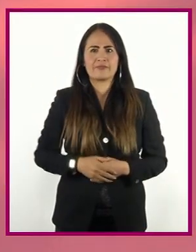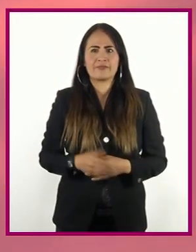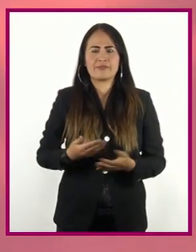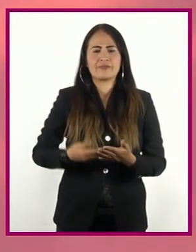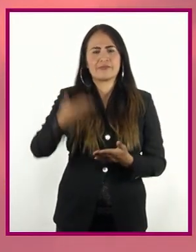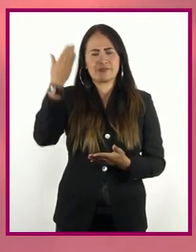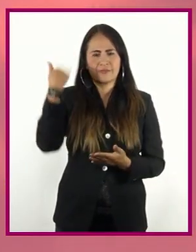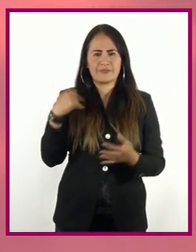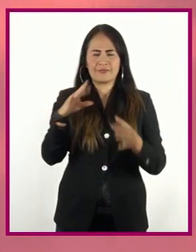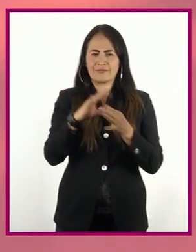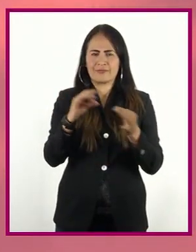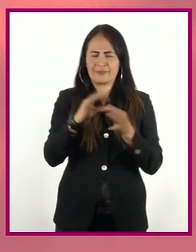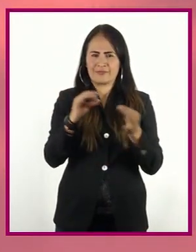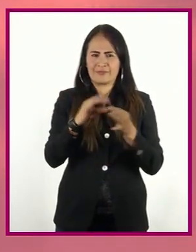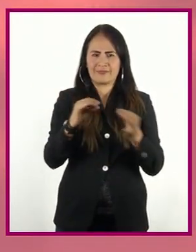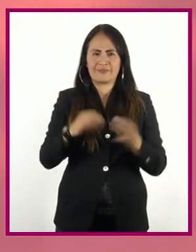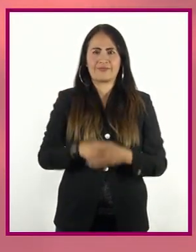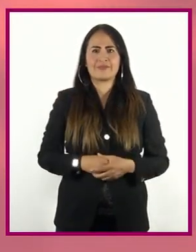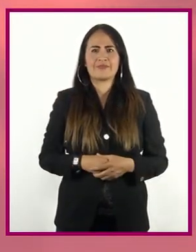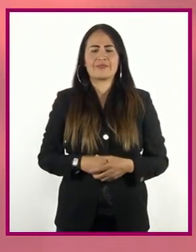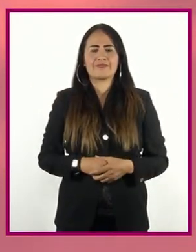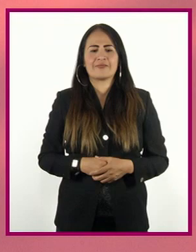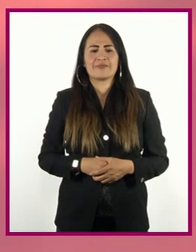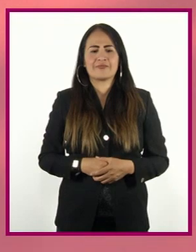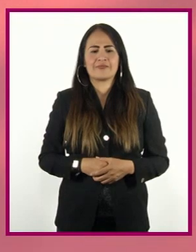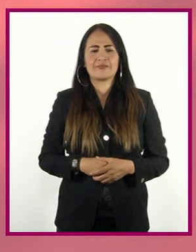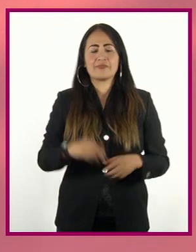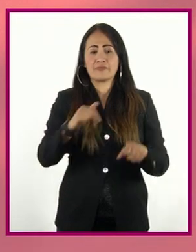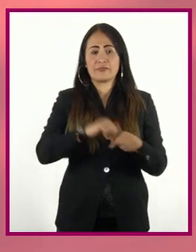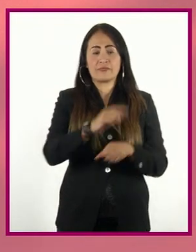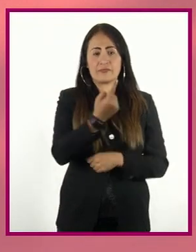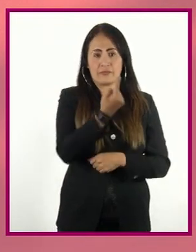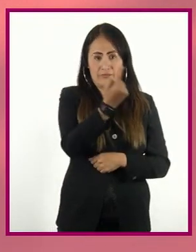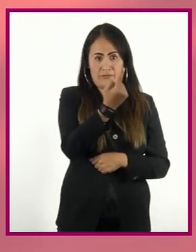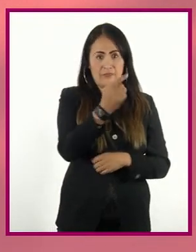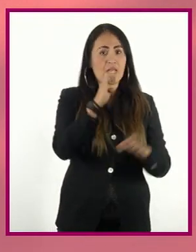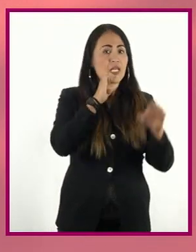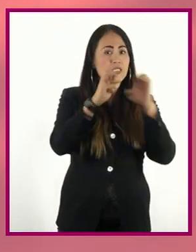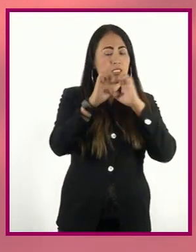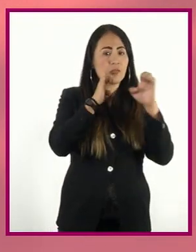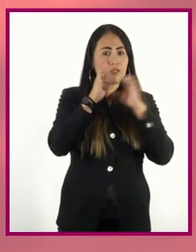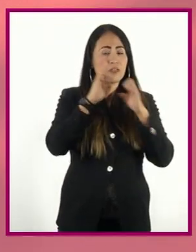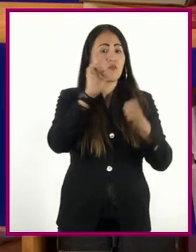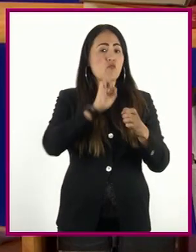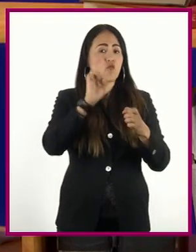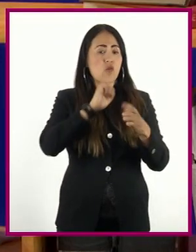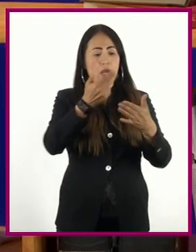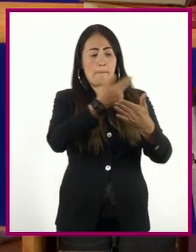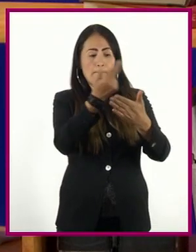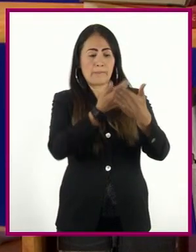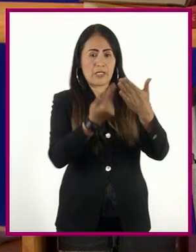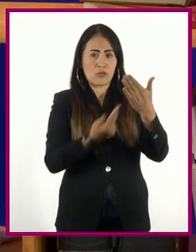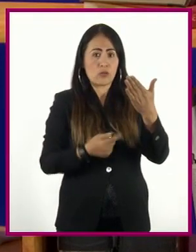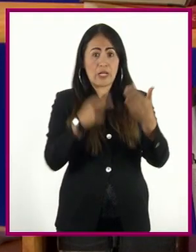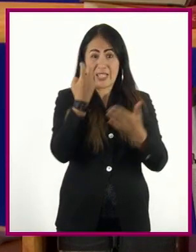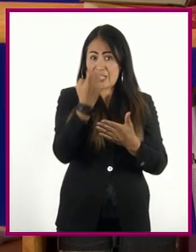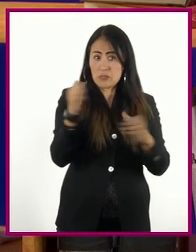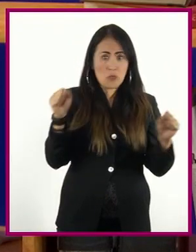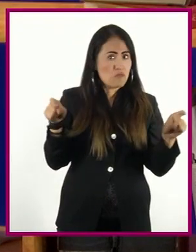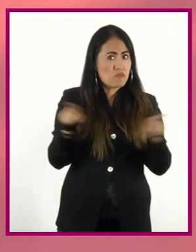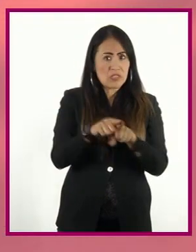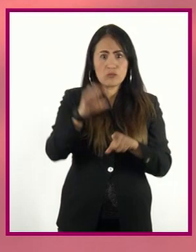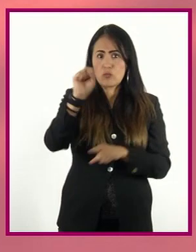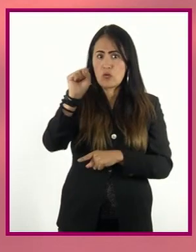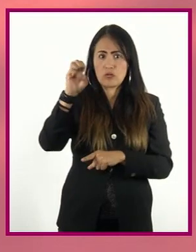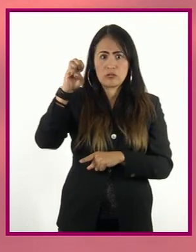al inicio de la sesión, entonces el caso 1, el de la entrevista a la pintora, es de semblanza,